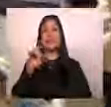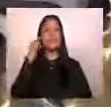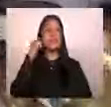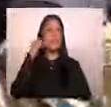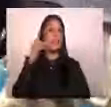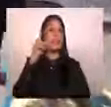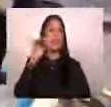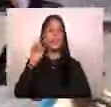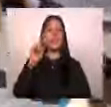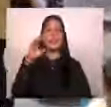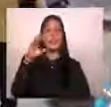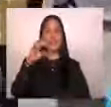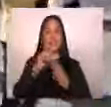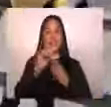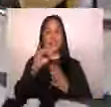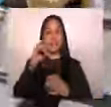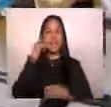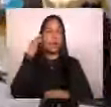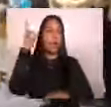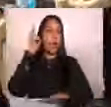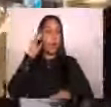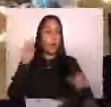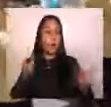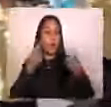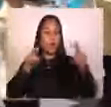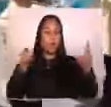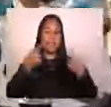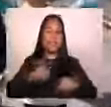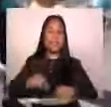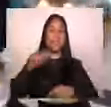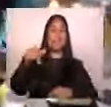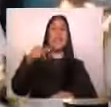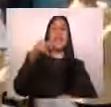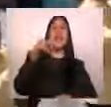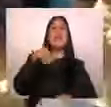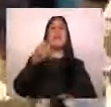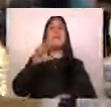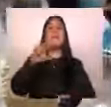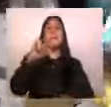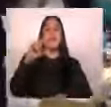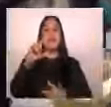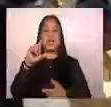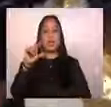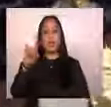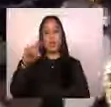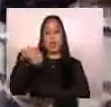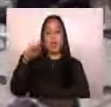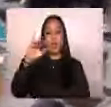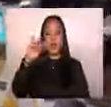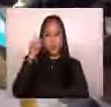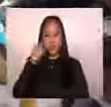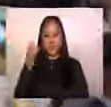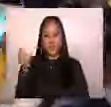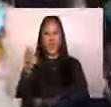Escuchamos las notas de Maricumbia con el Osorio Sandoval.